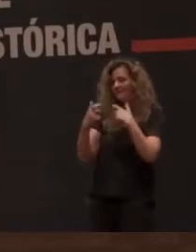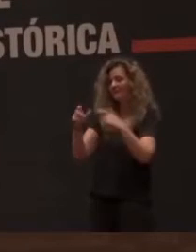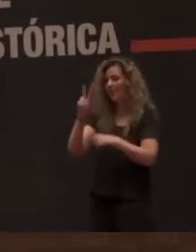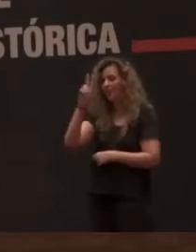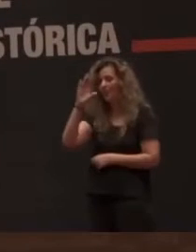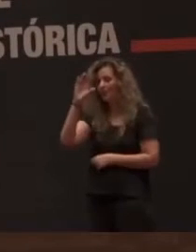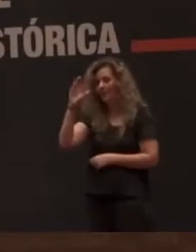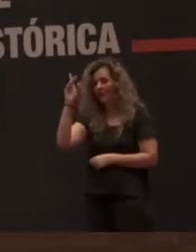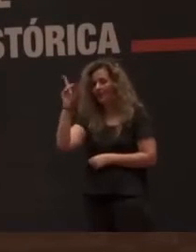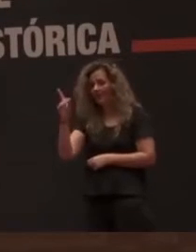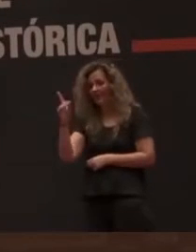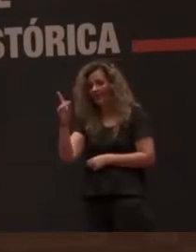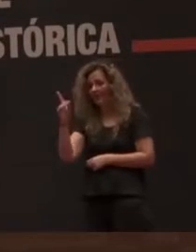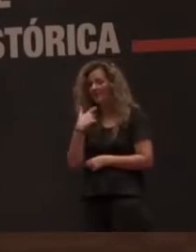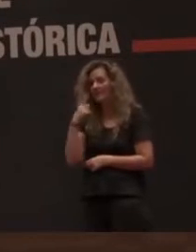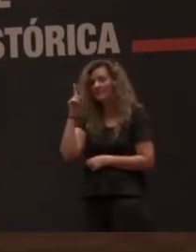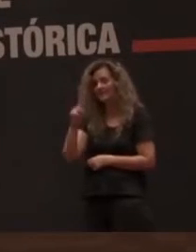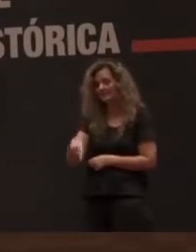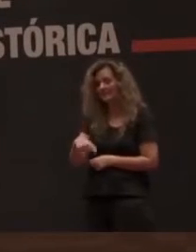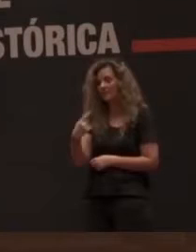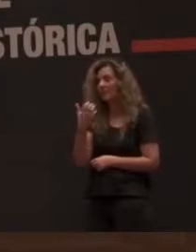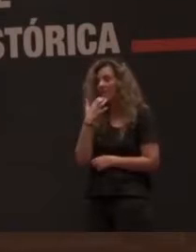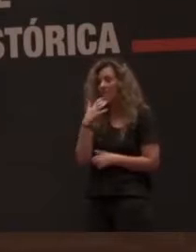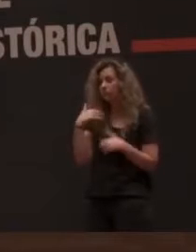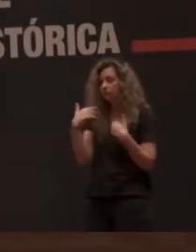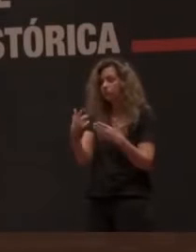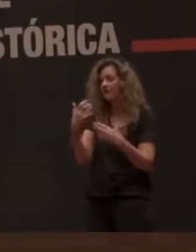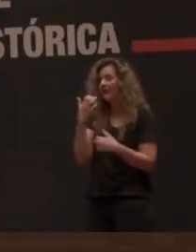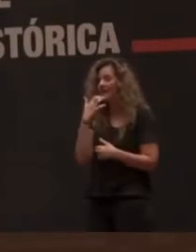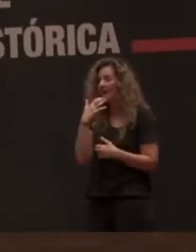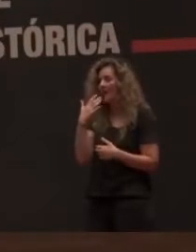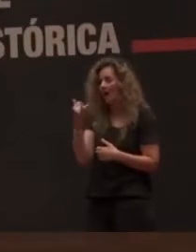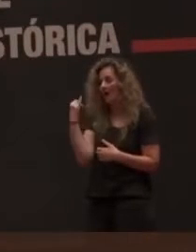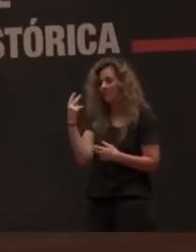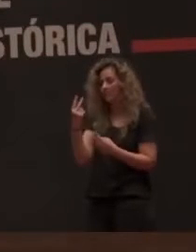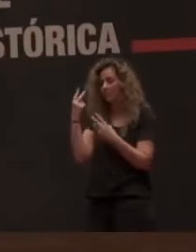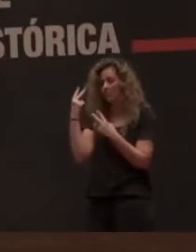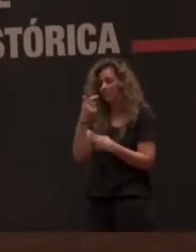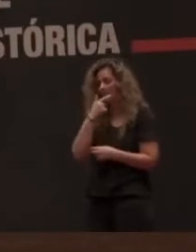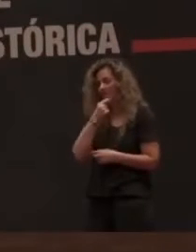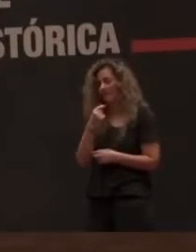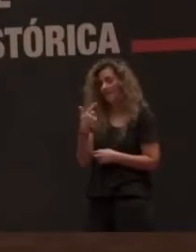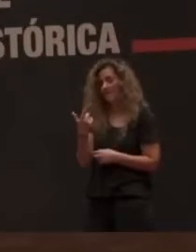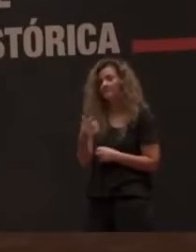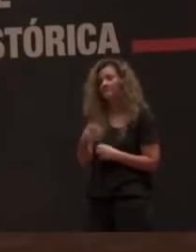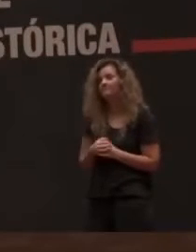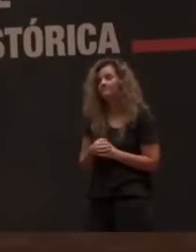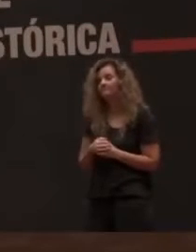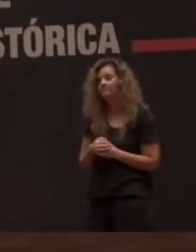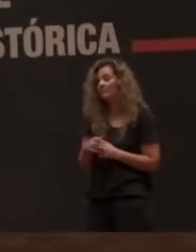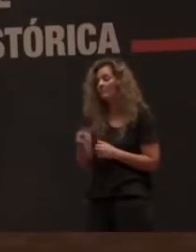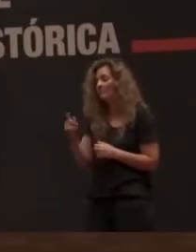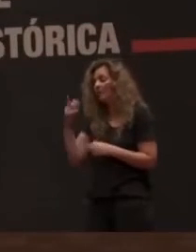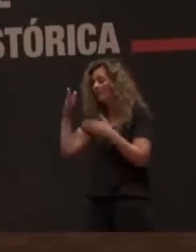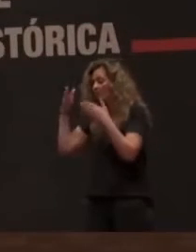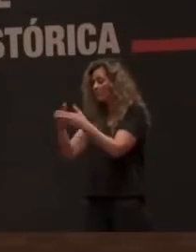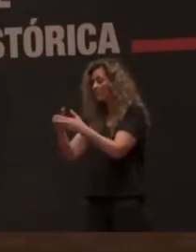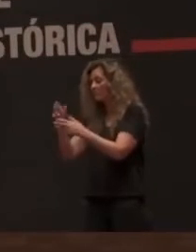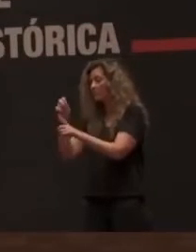CD. Tenemos ahí, tomando entonces ejemplos, algunas referencias de esto. Los enfoques